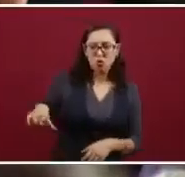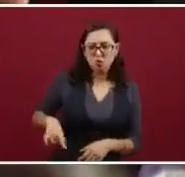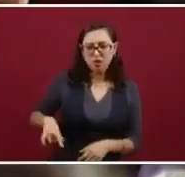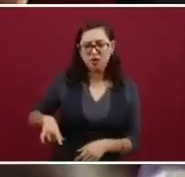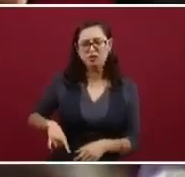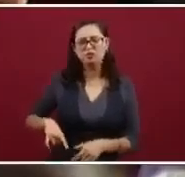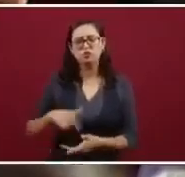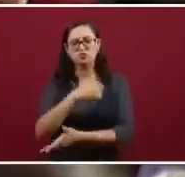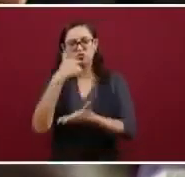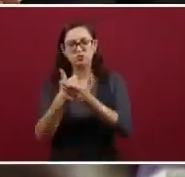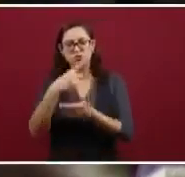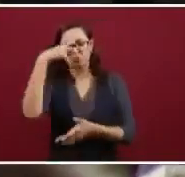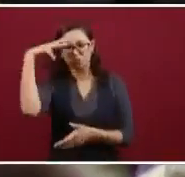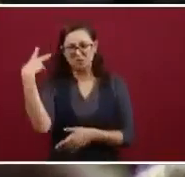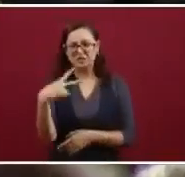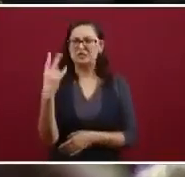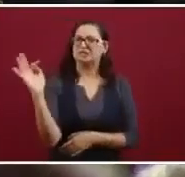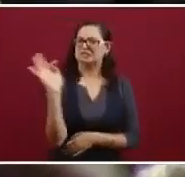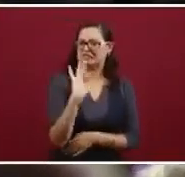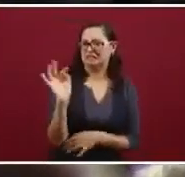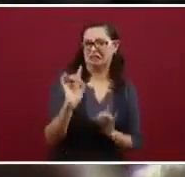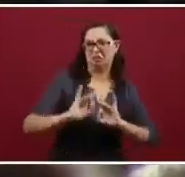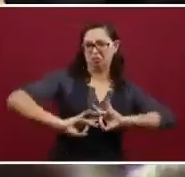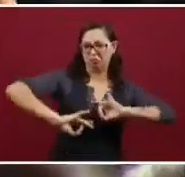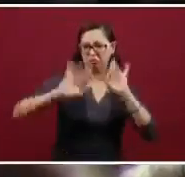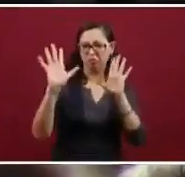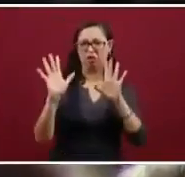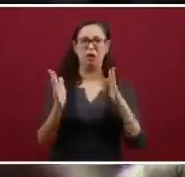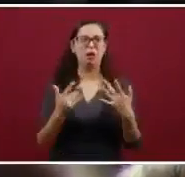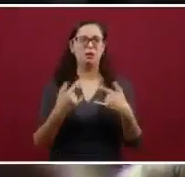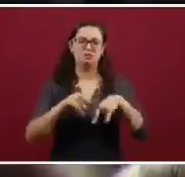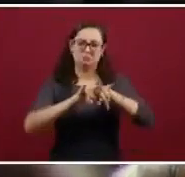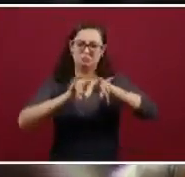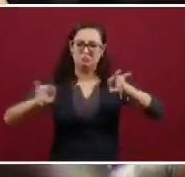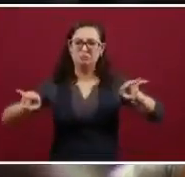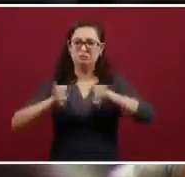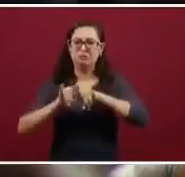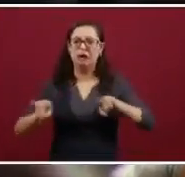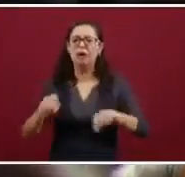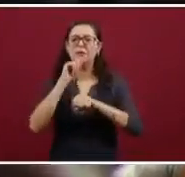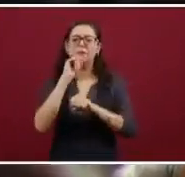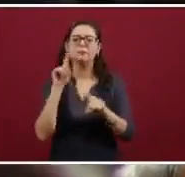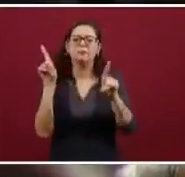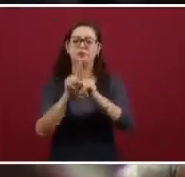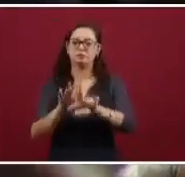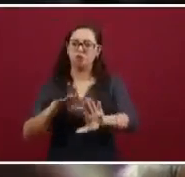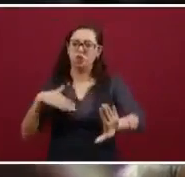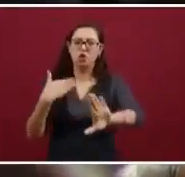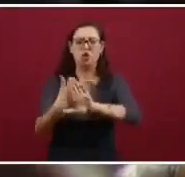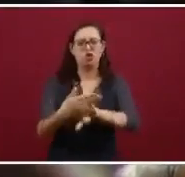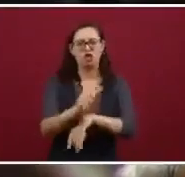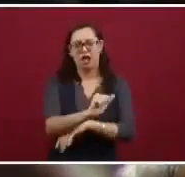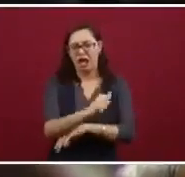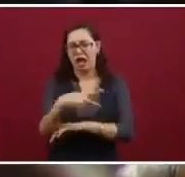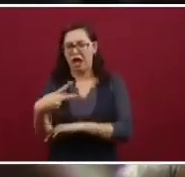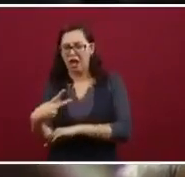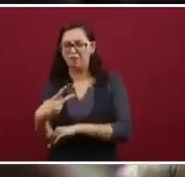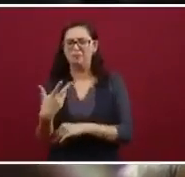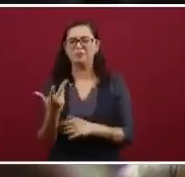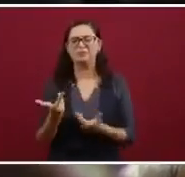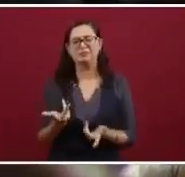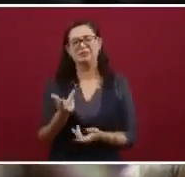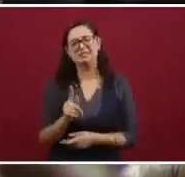Local. Entonces, por eso se da todo este paro, también por que están en contra de las aplicaciones. Es